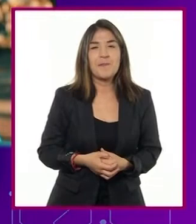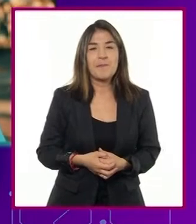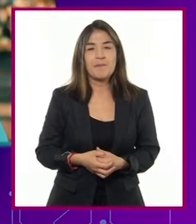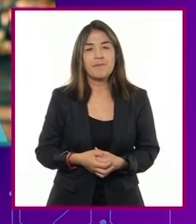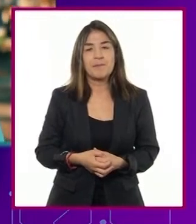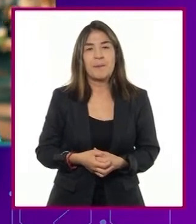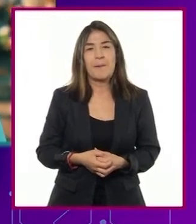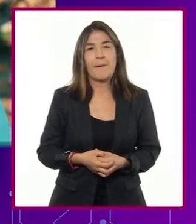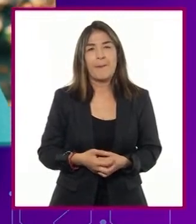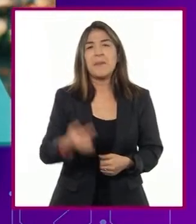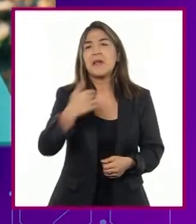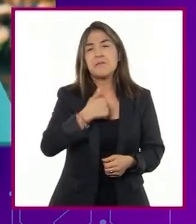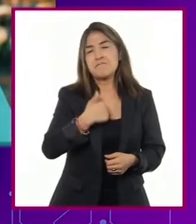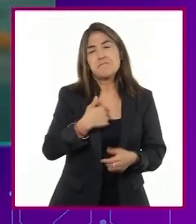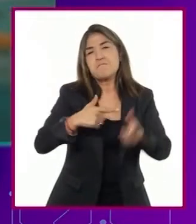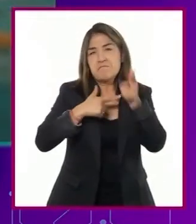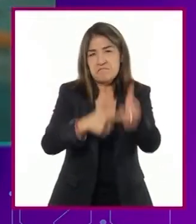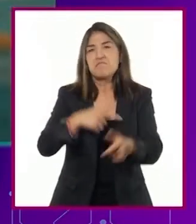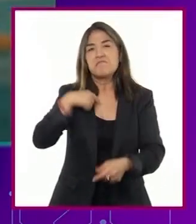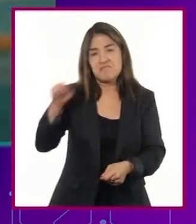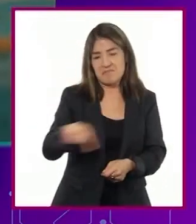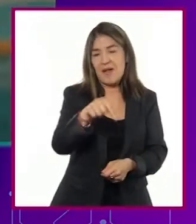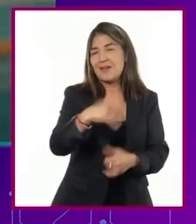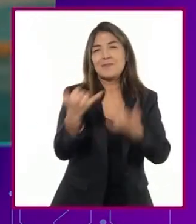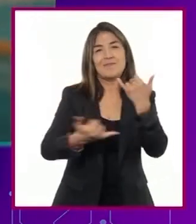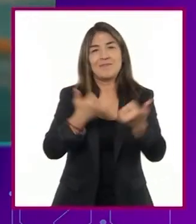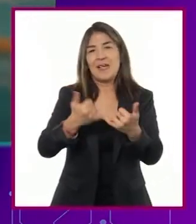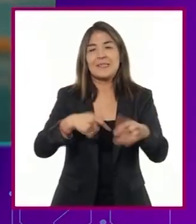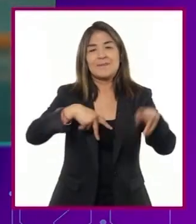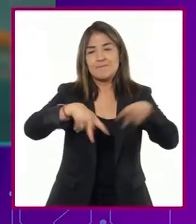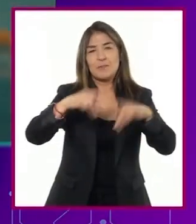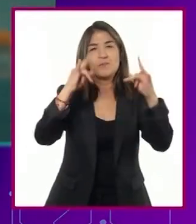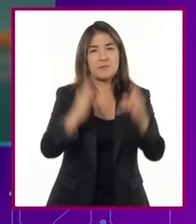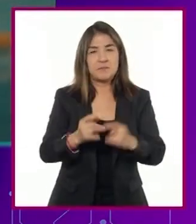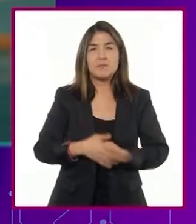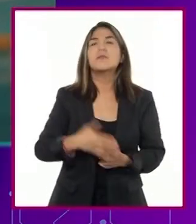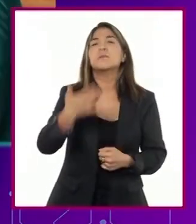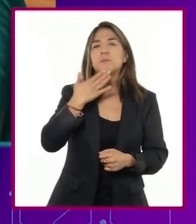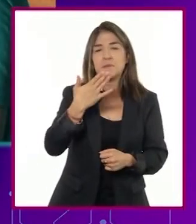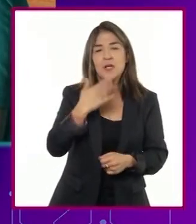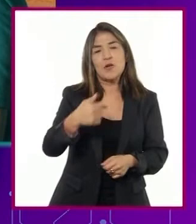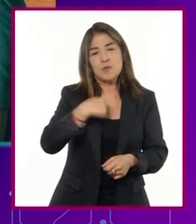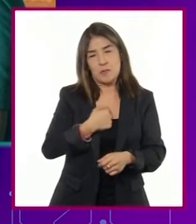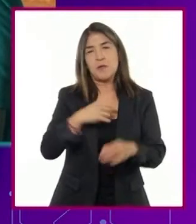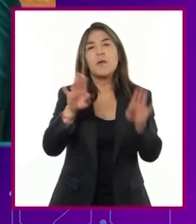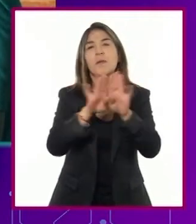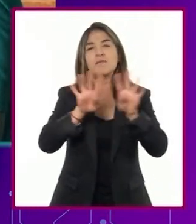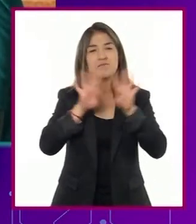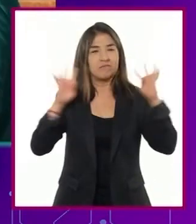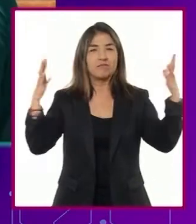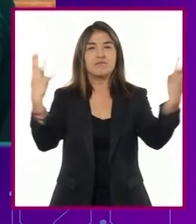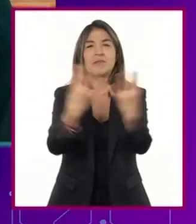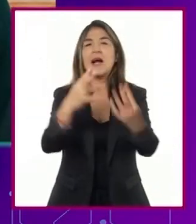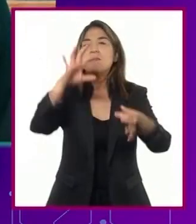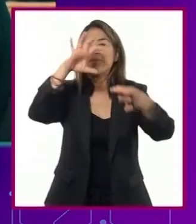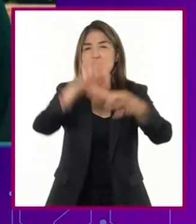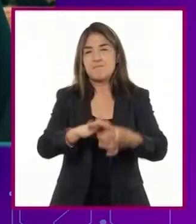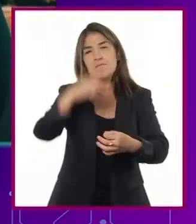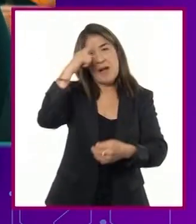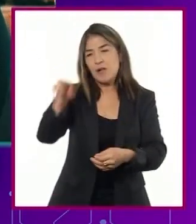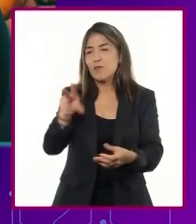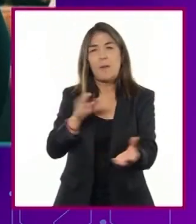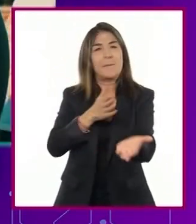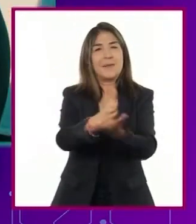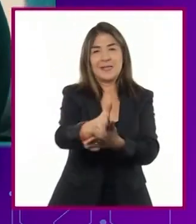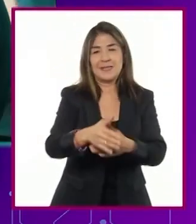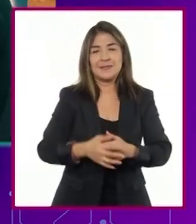Pues yo voy a seguir viniendo a jugar esta cancha. Está bien. Nosotros vamos a ponerle reja y candado para que no se metan intrusos.